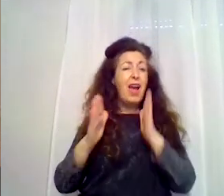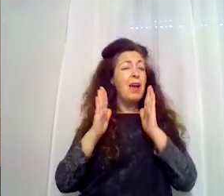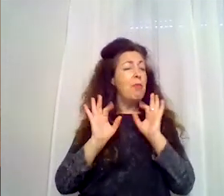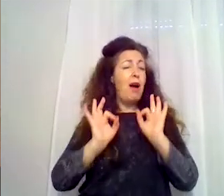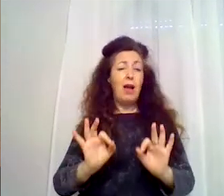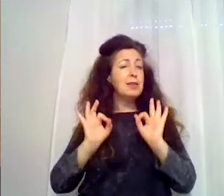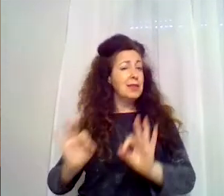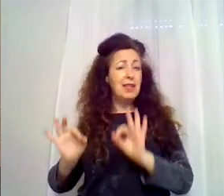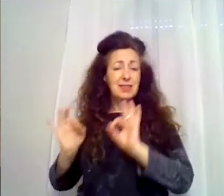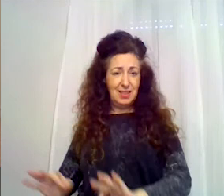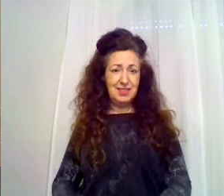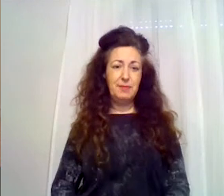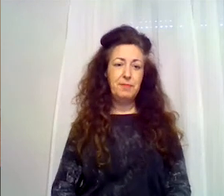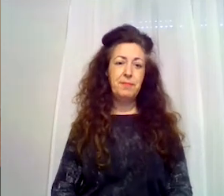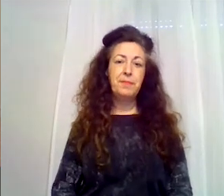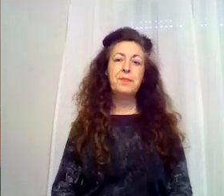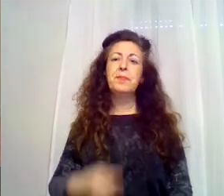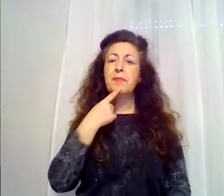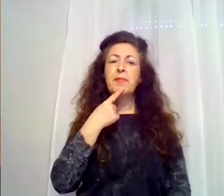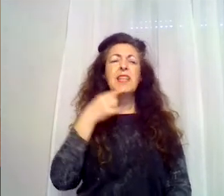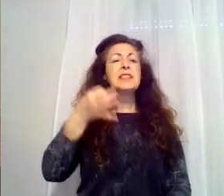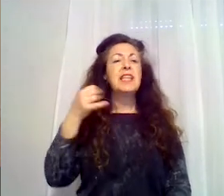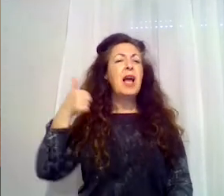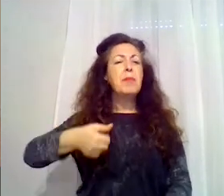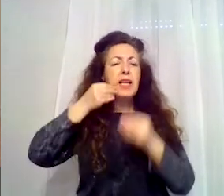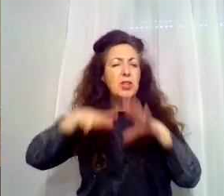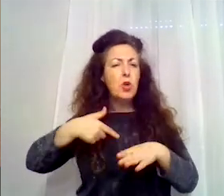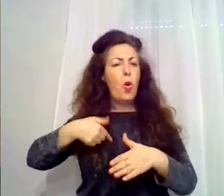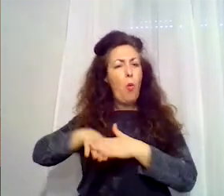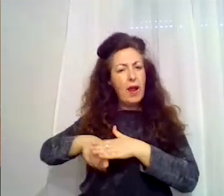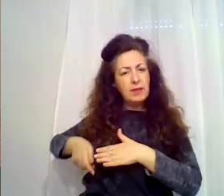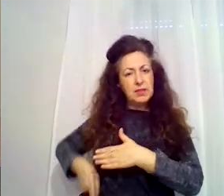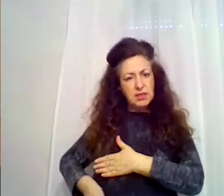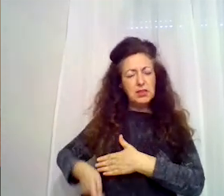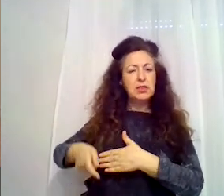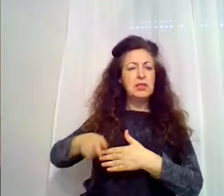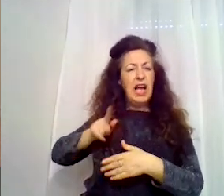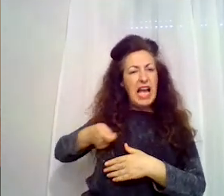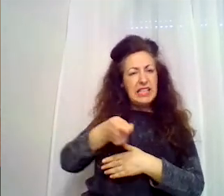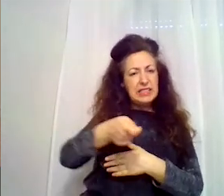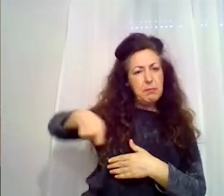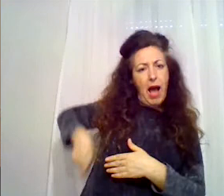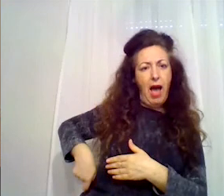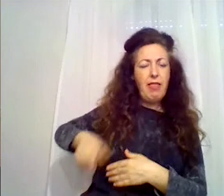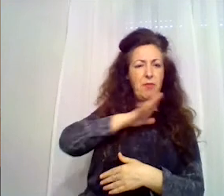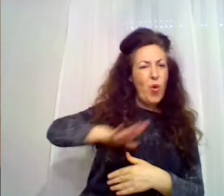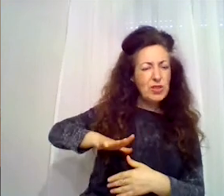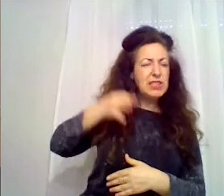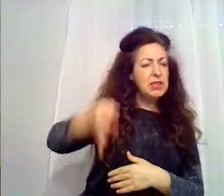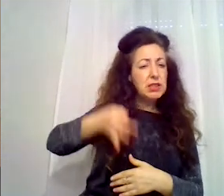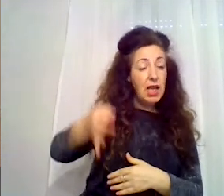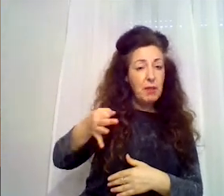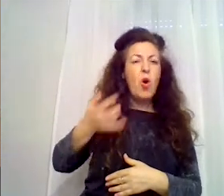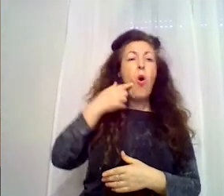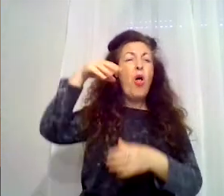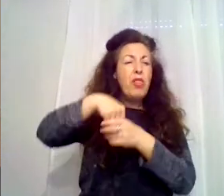India. No eran modelos de libertad en ningún sentido. Mejor dicho, una en el sentido político, la reina Victoria,